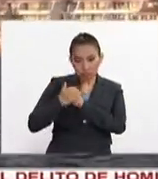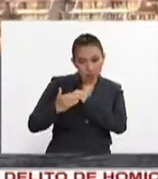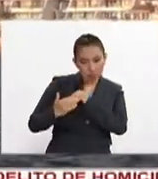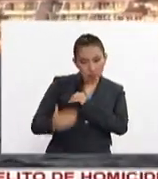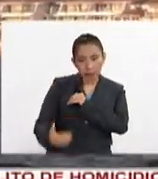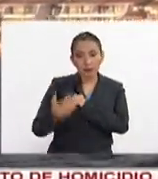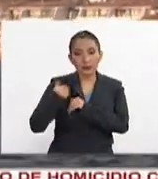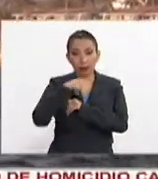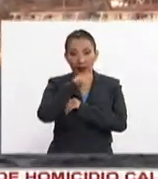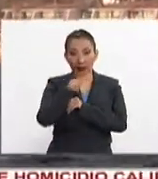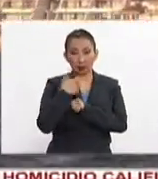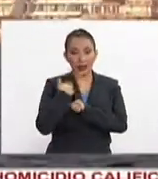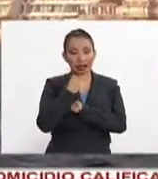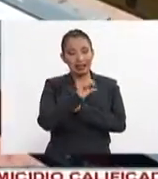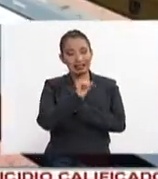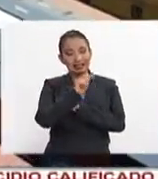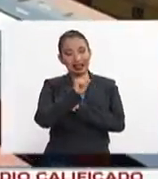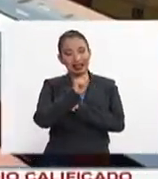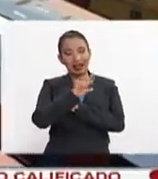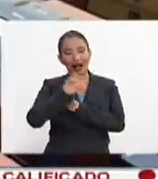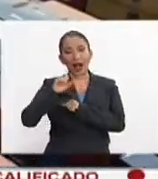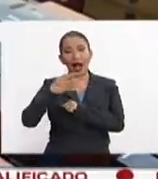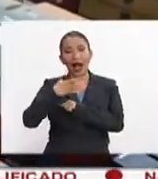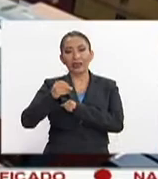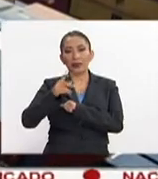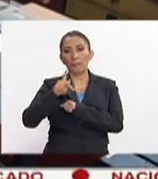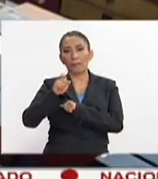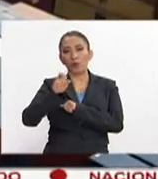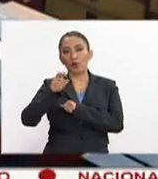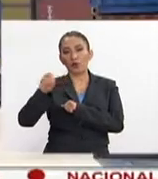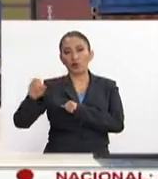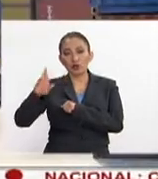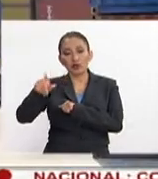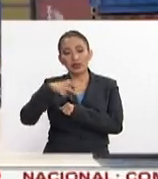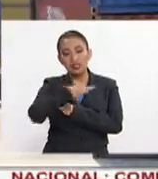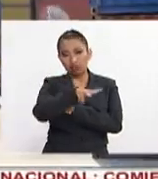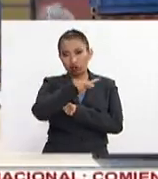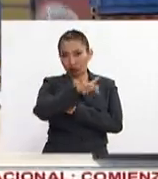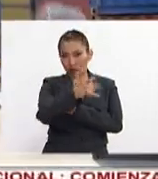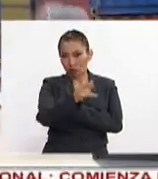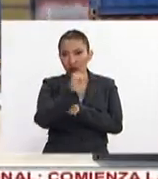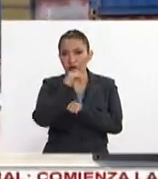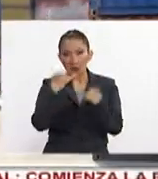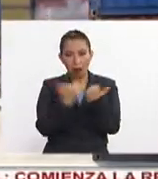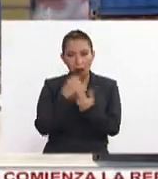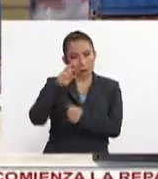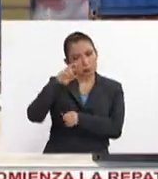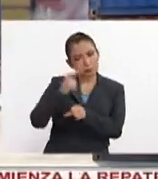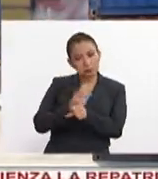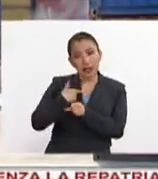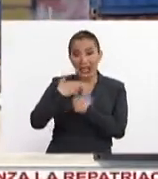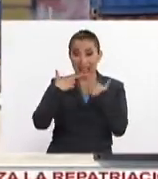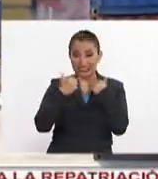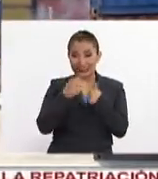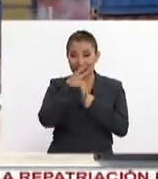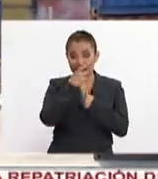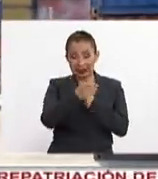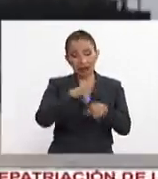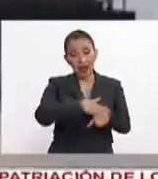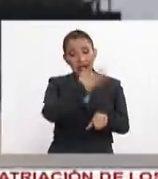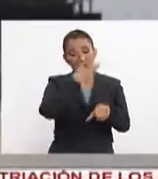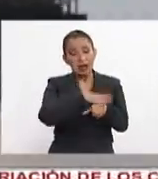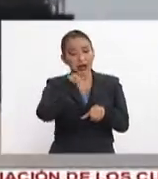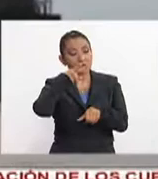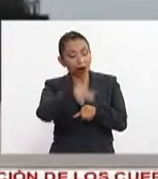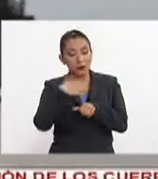semanas, después de que Standard & Poor's hiciera lo propio el pasado 18 de julio. De acuerdo con Hacienda, las